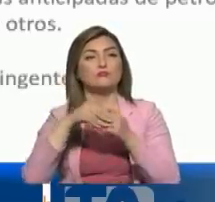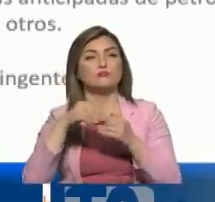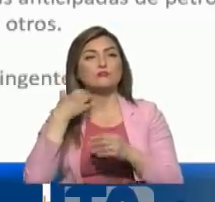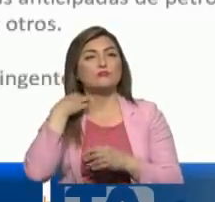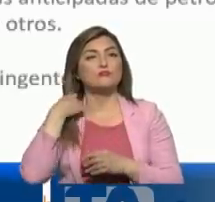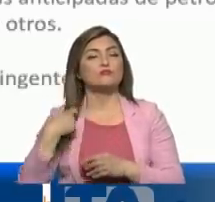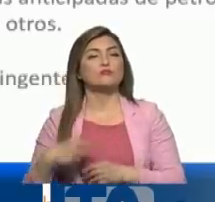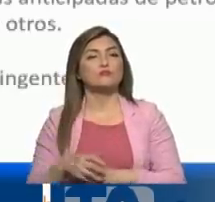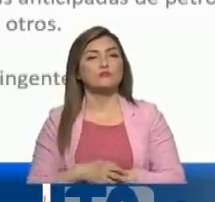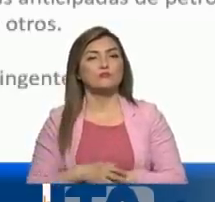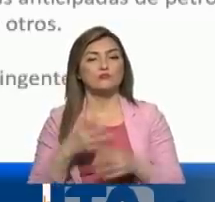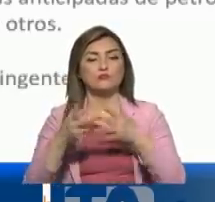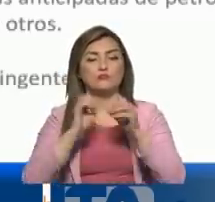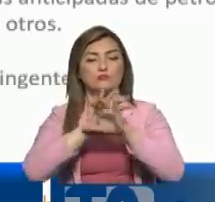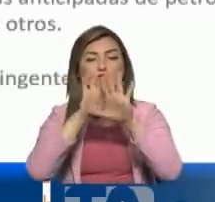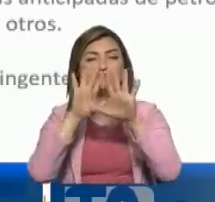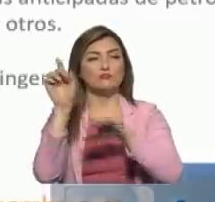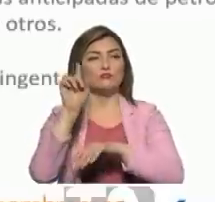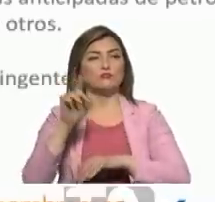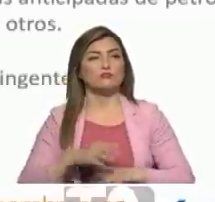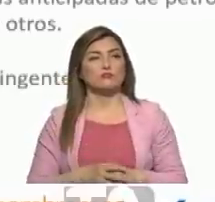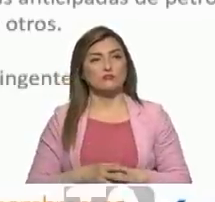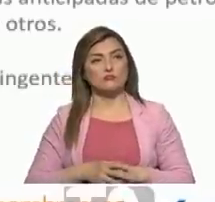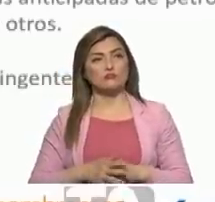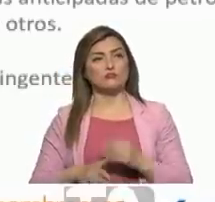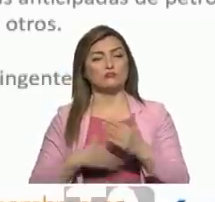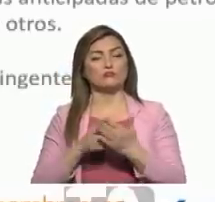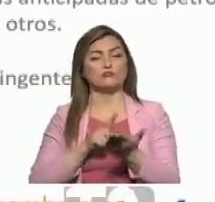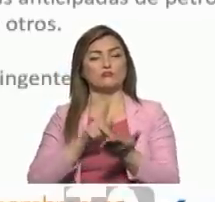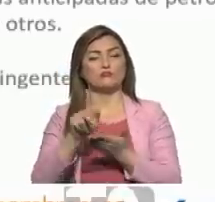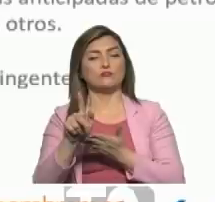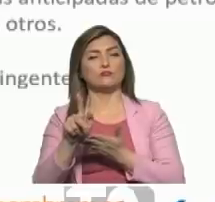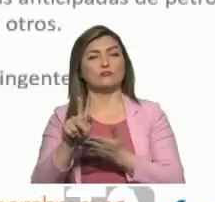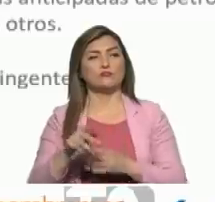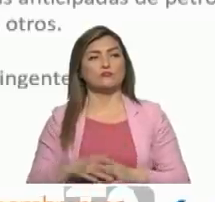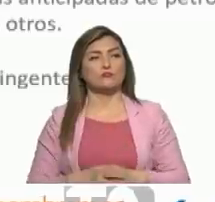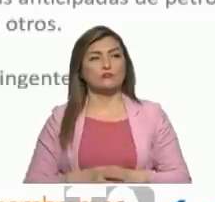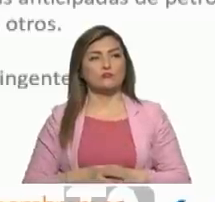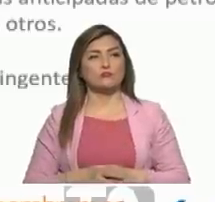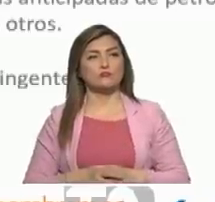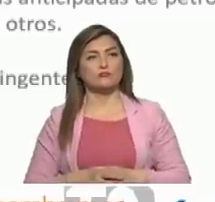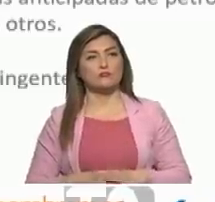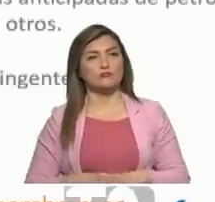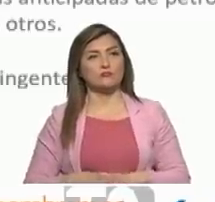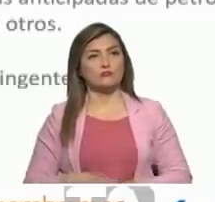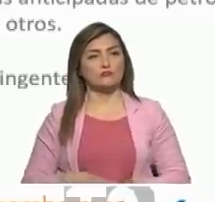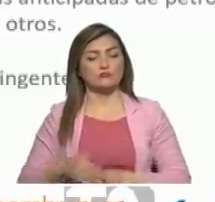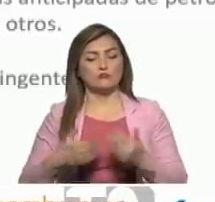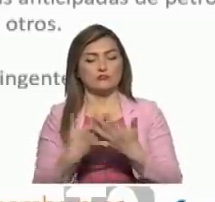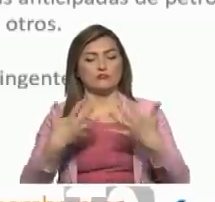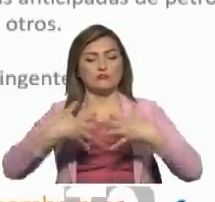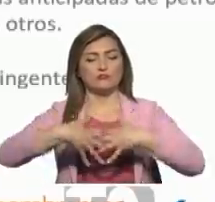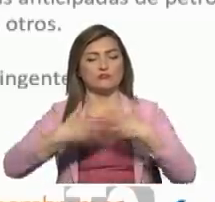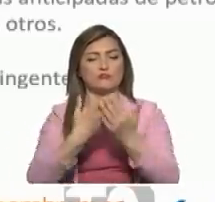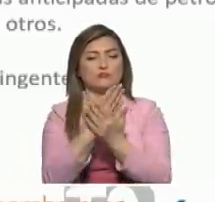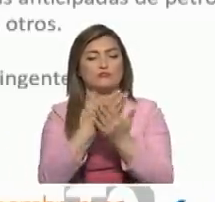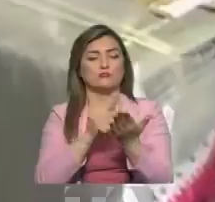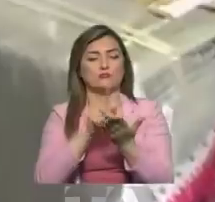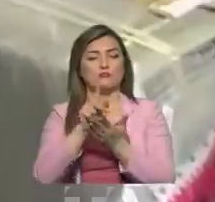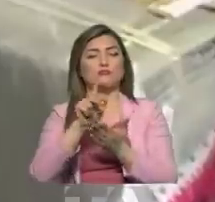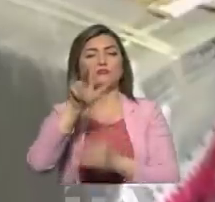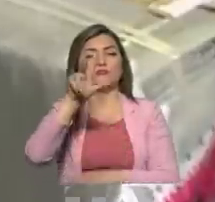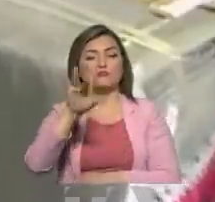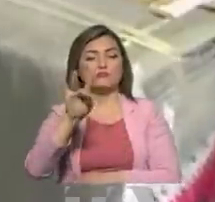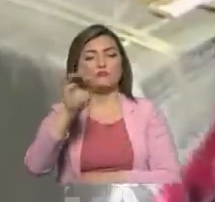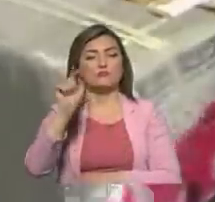15,000 millones de dólares que no estuvieron transparentados. Después, todo lo que son obligaciones de CETES que tenían renovaciones automáticas, teníamos 8,000 millones.